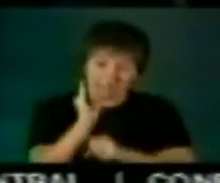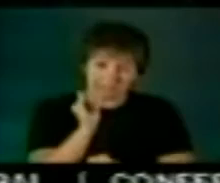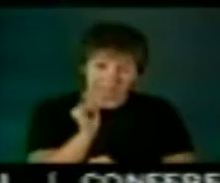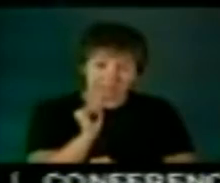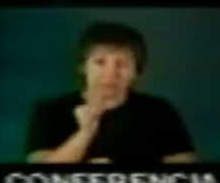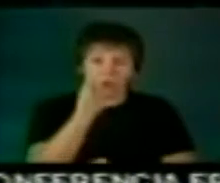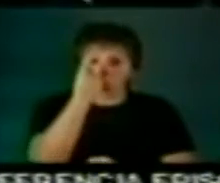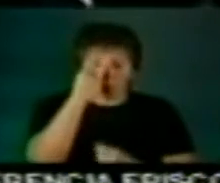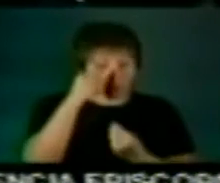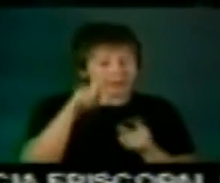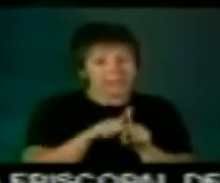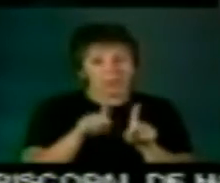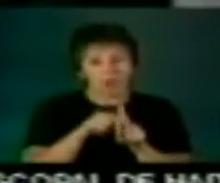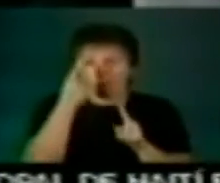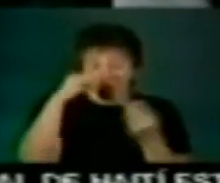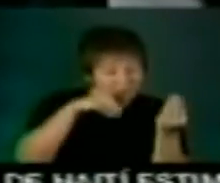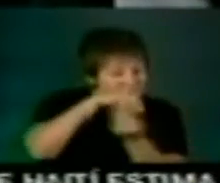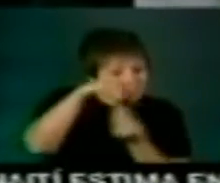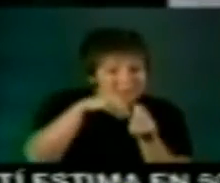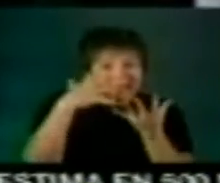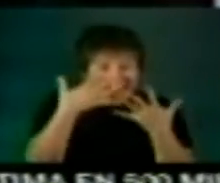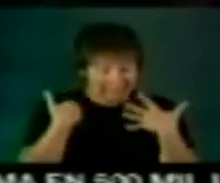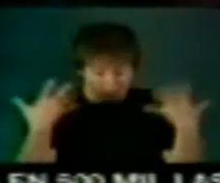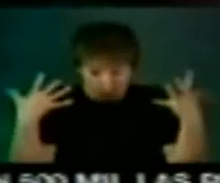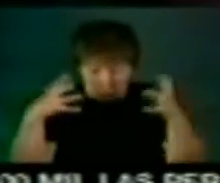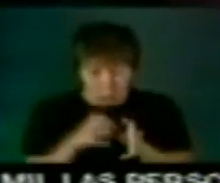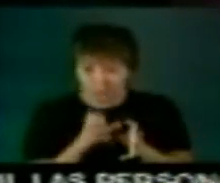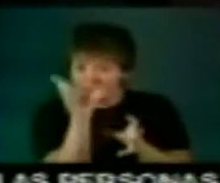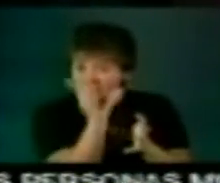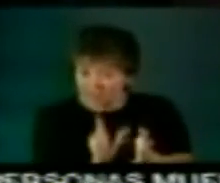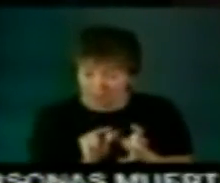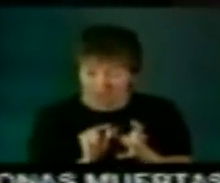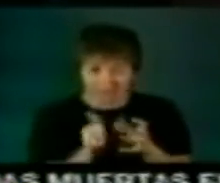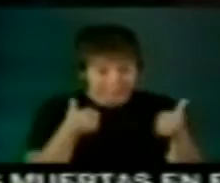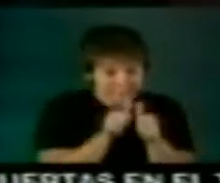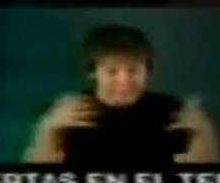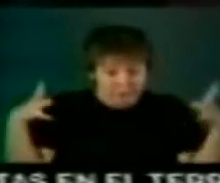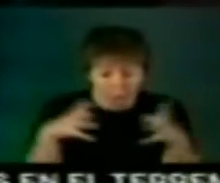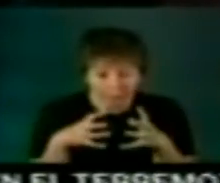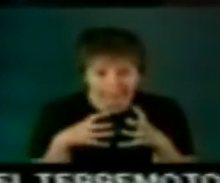Somos una familia balcanizada que quiere juntarse, pero no puede.